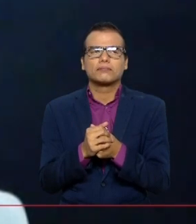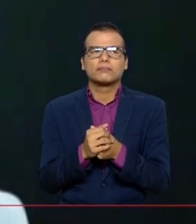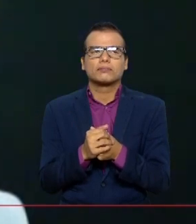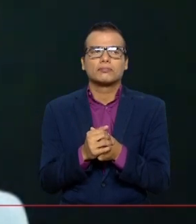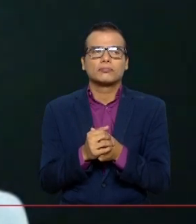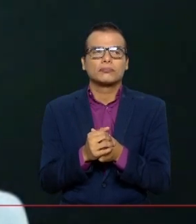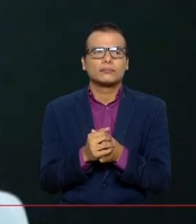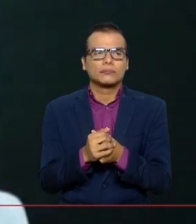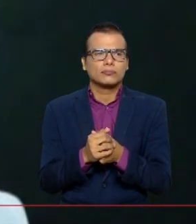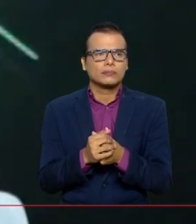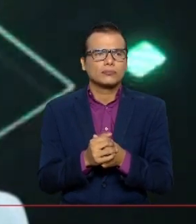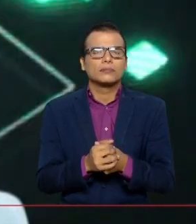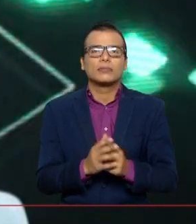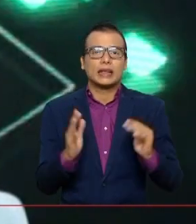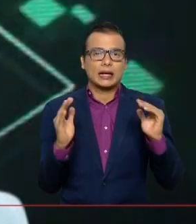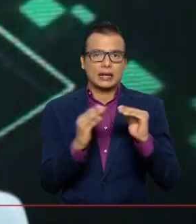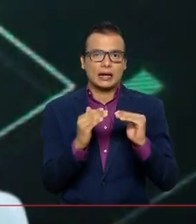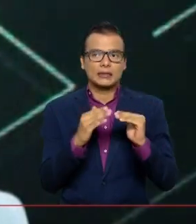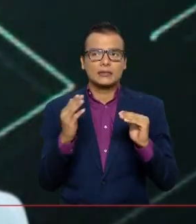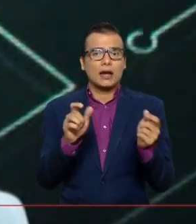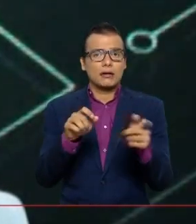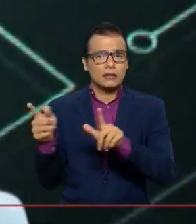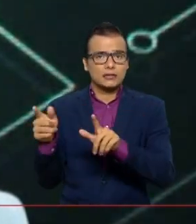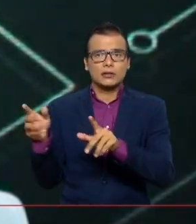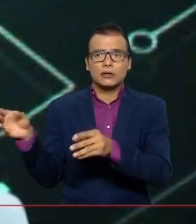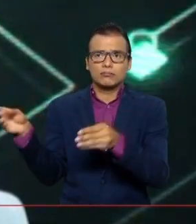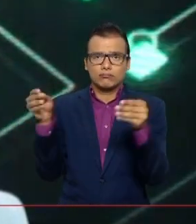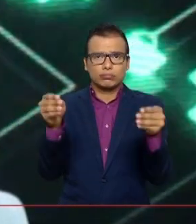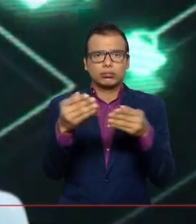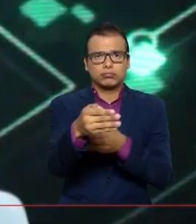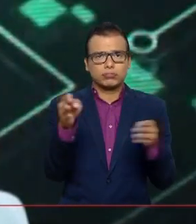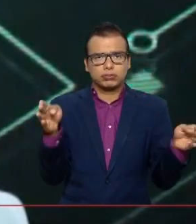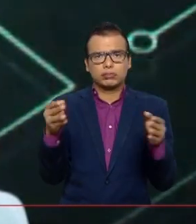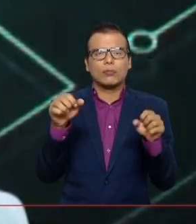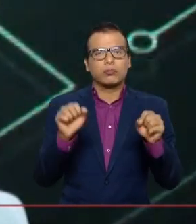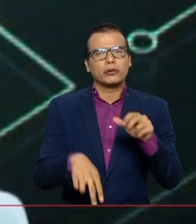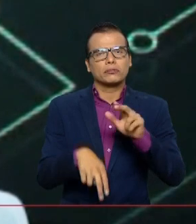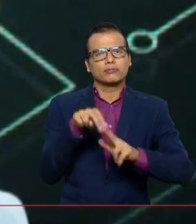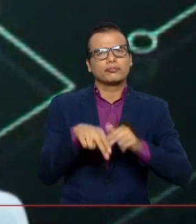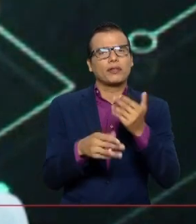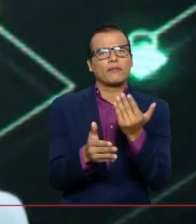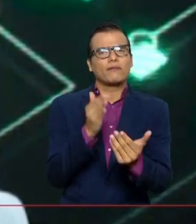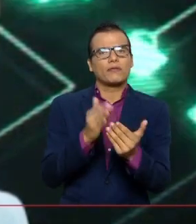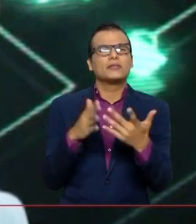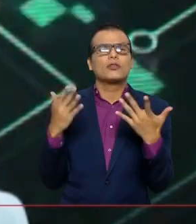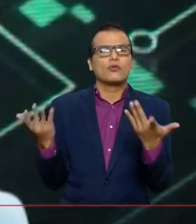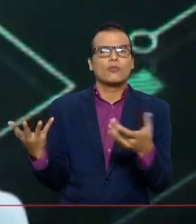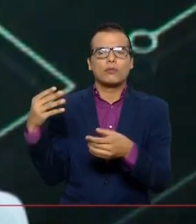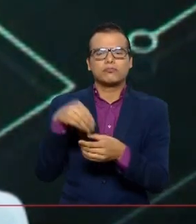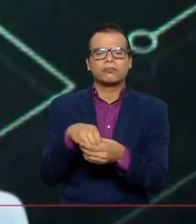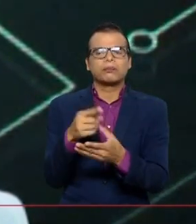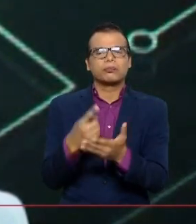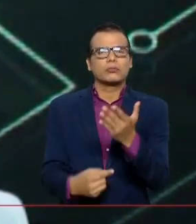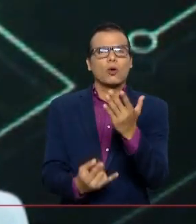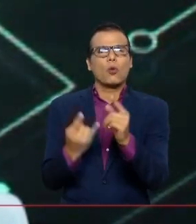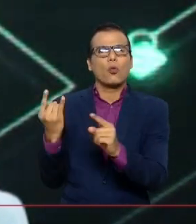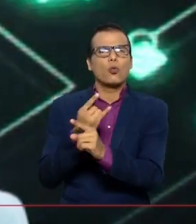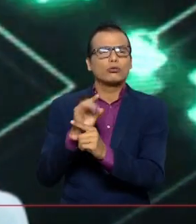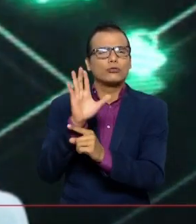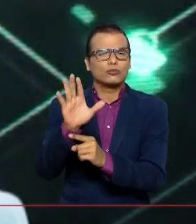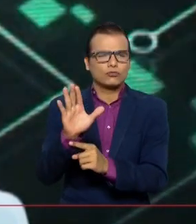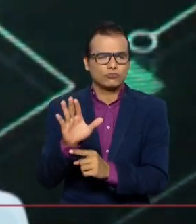modelos prefabricados de casas con cño para Como le decía en un principio tener